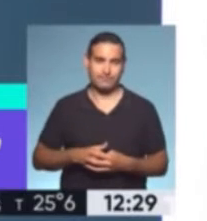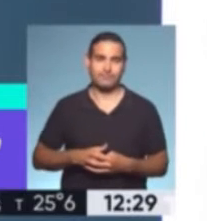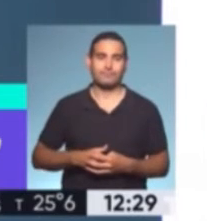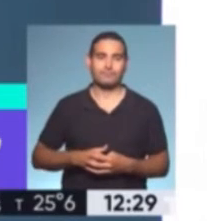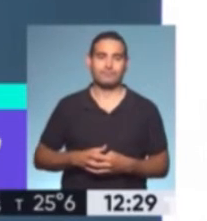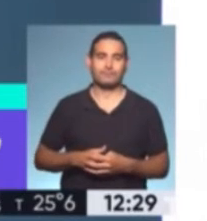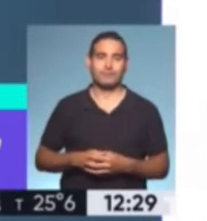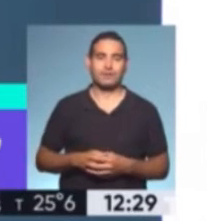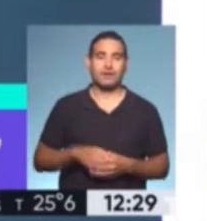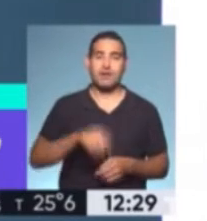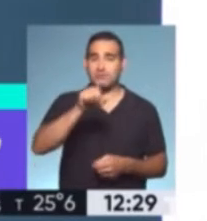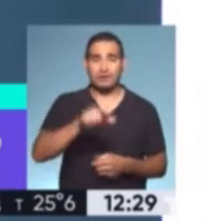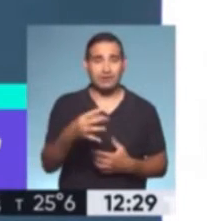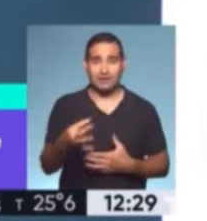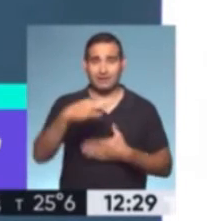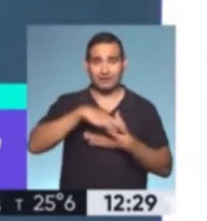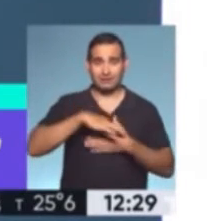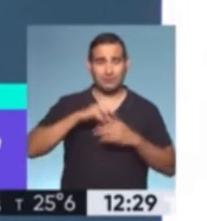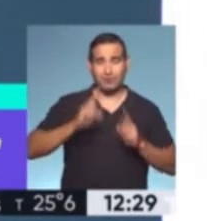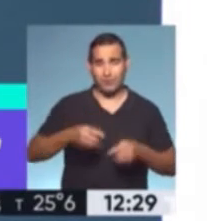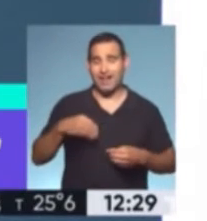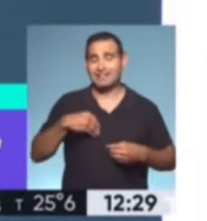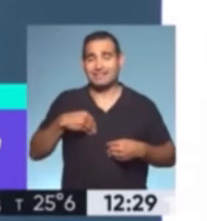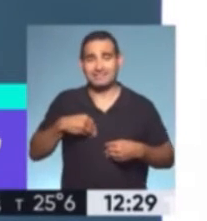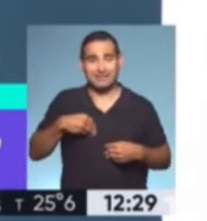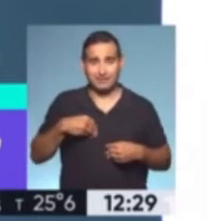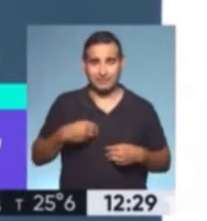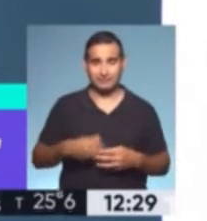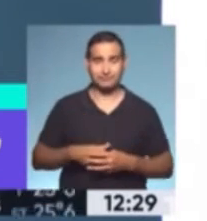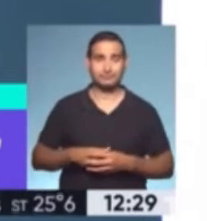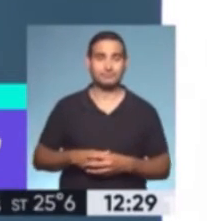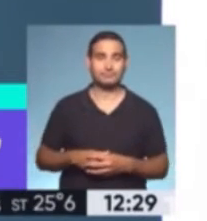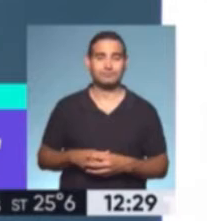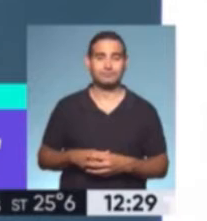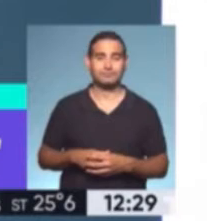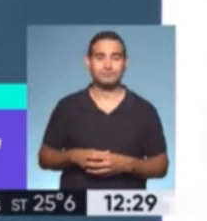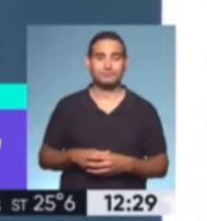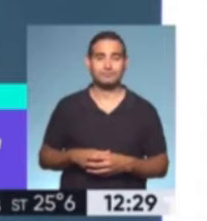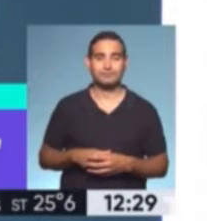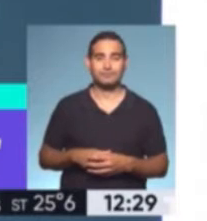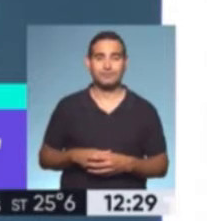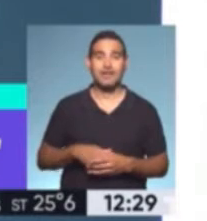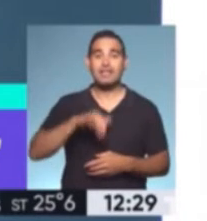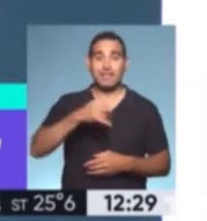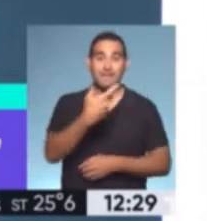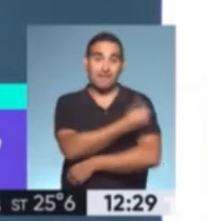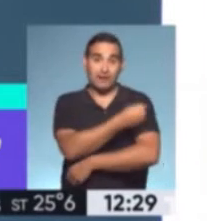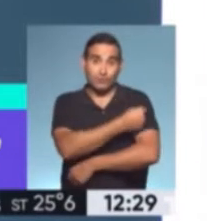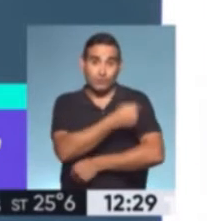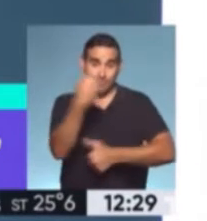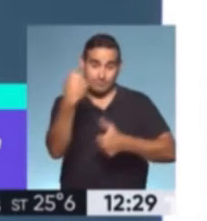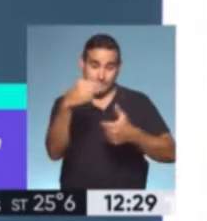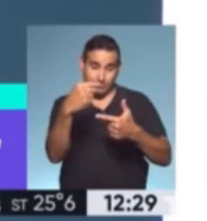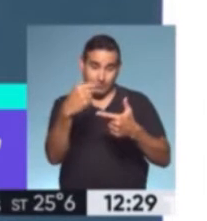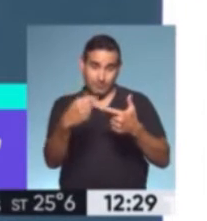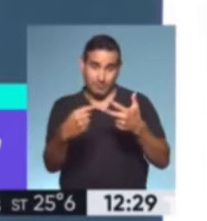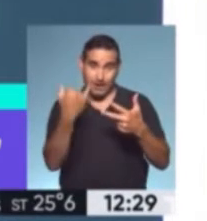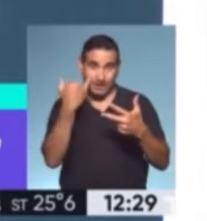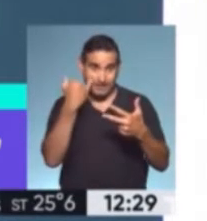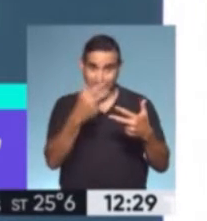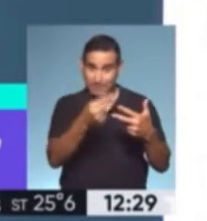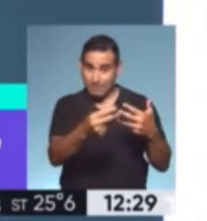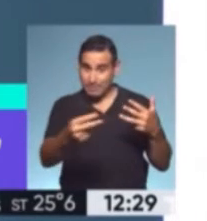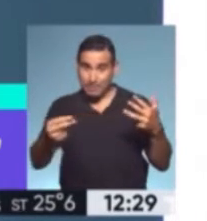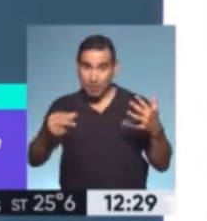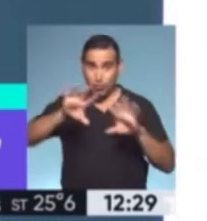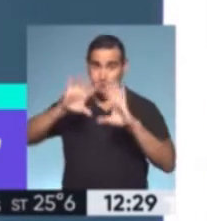evitar que se tenga síntomas y se tenga una enfermedad. Lo que sí, todas las vacunas que se están aplicando en el